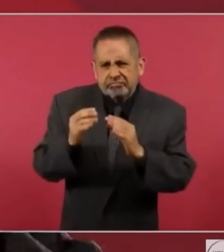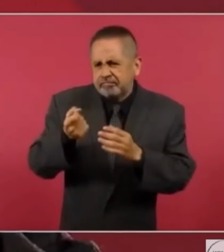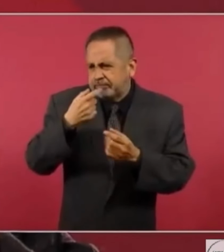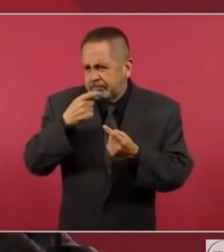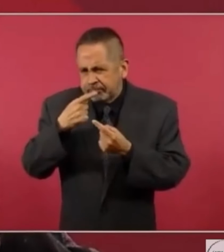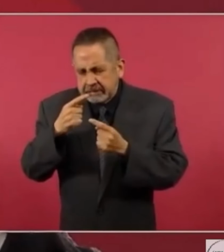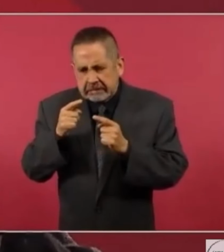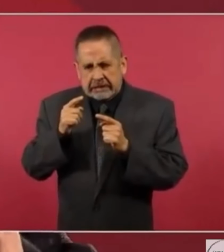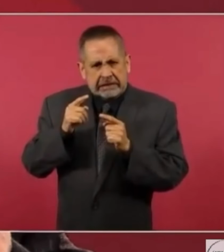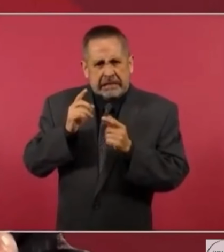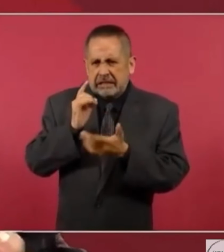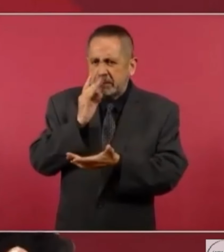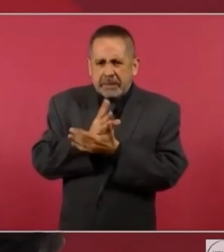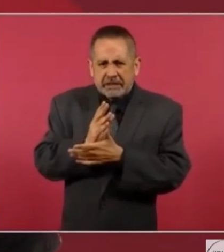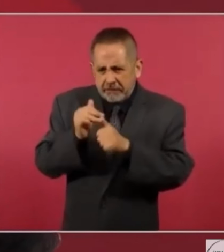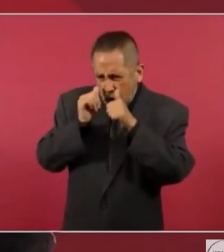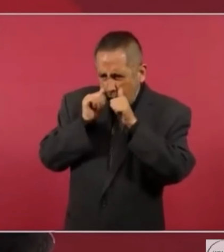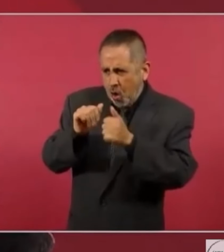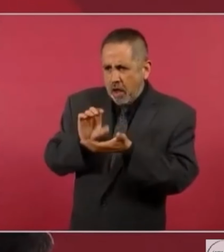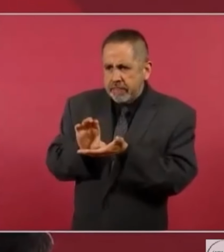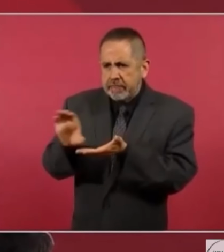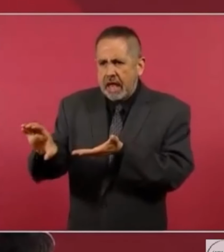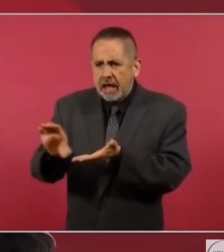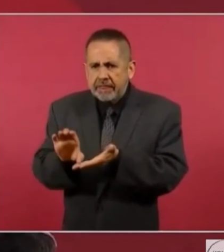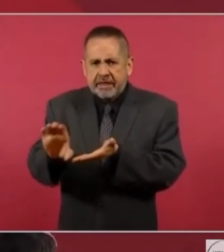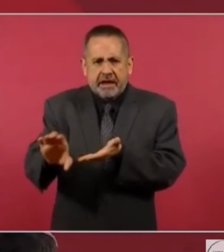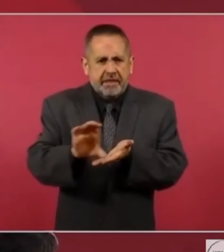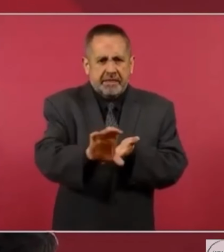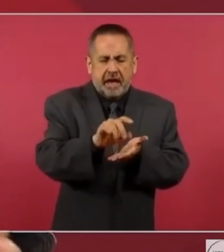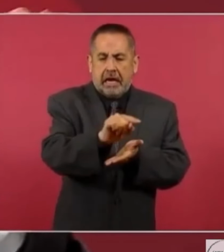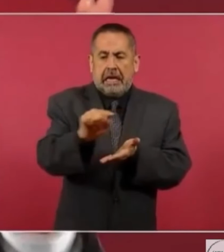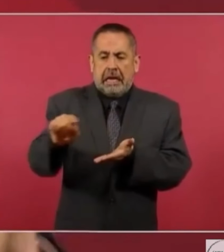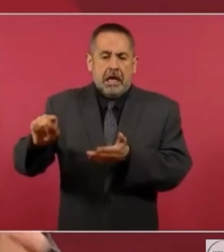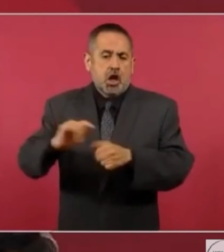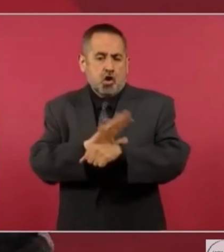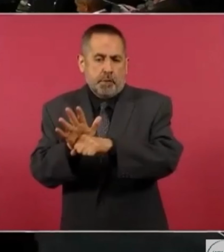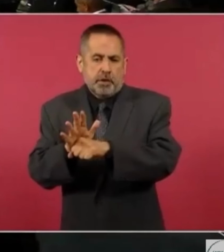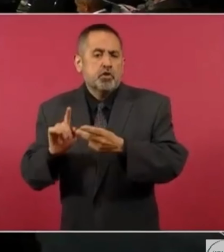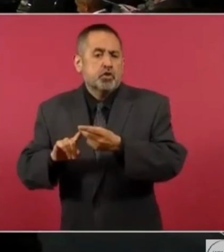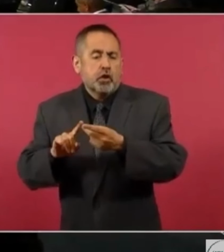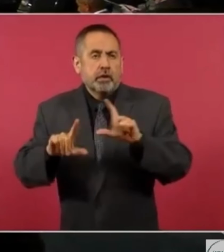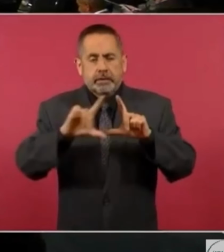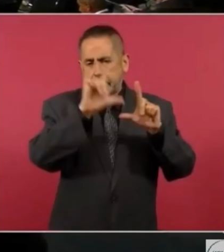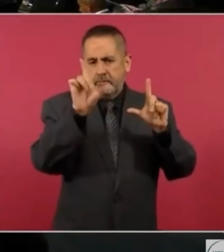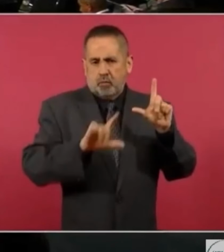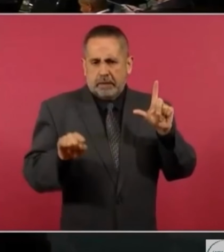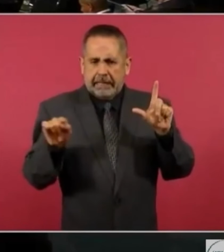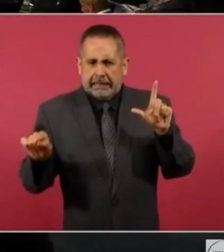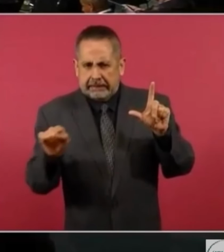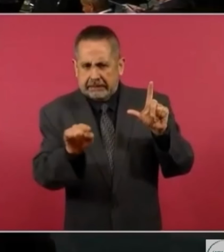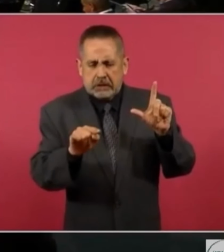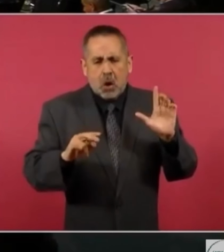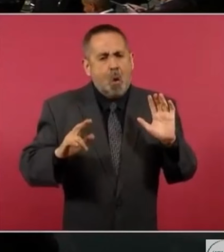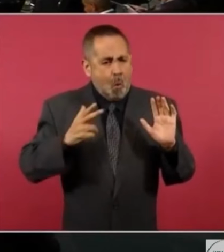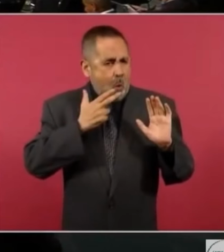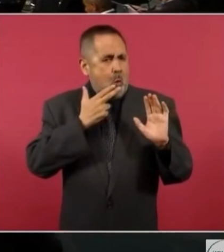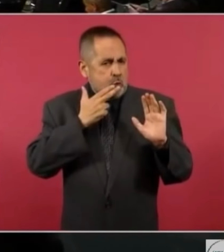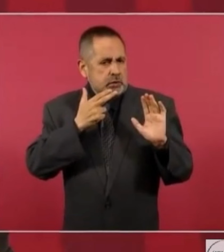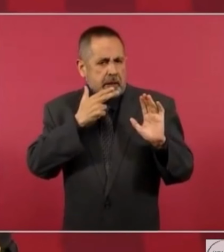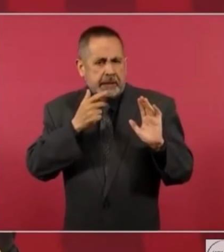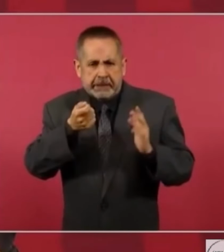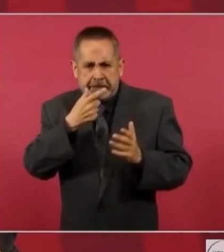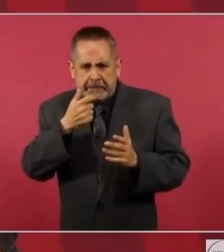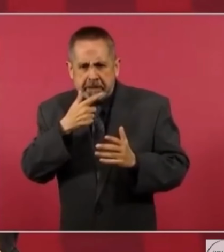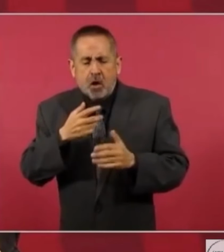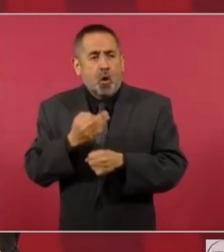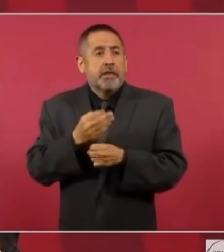sido destinados a centros de atención COVID en toda la República. Y se está usando, en este momento decir la